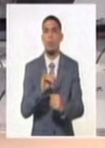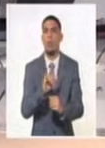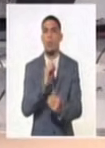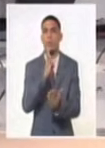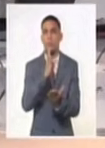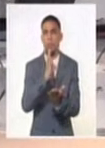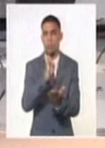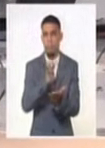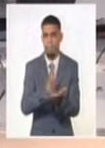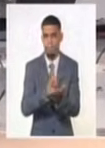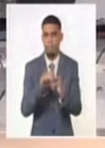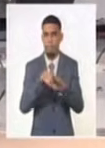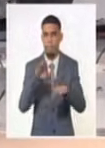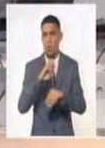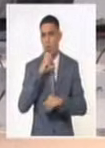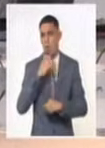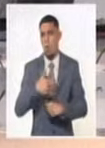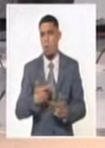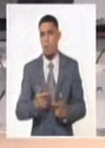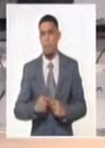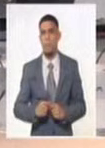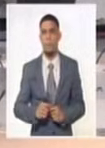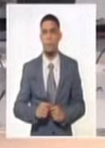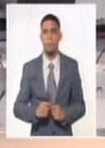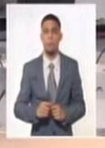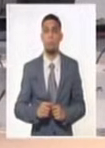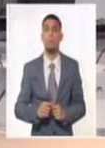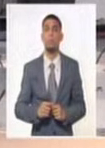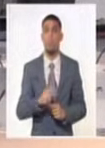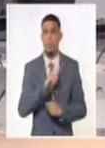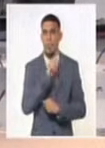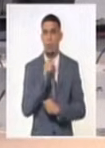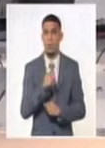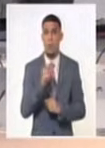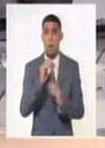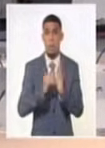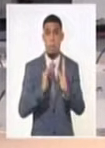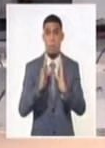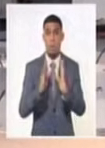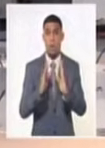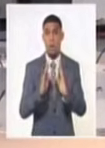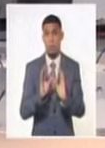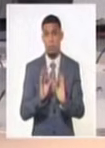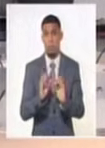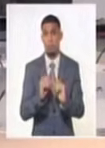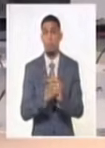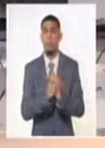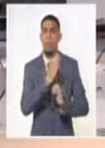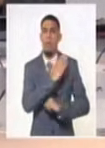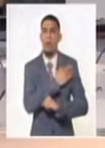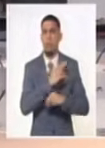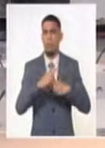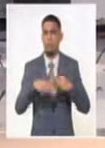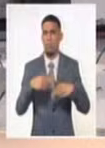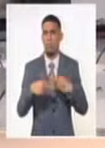tanto, ministro. ¿Qué ha pasado en este mes? ¿Qué valoración tienen de la implementación de las acciones? ¿Cuáles han